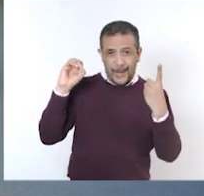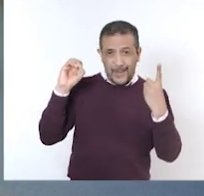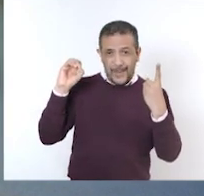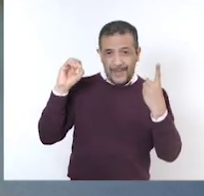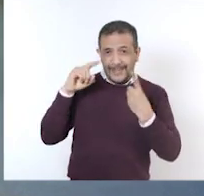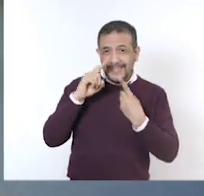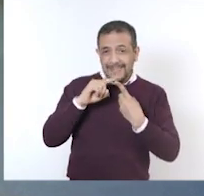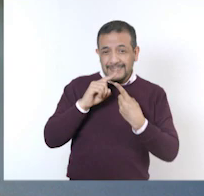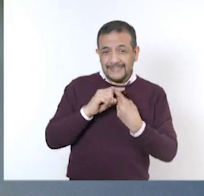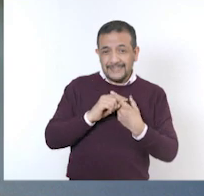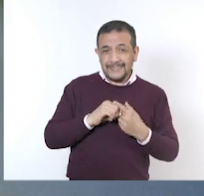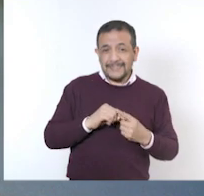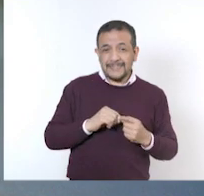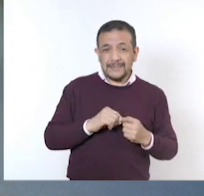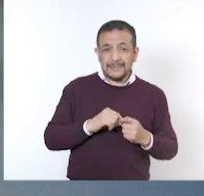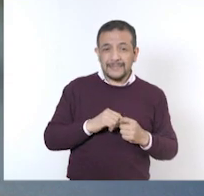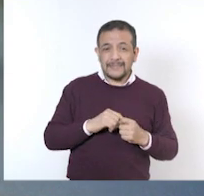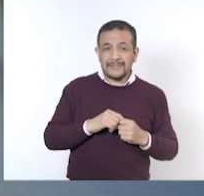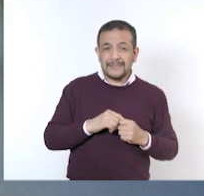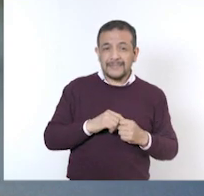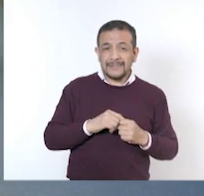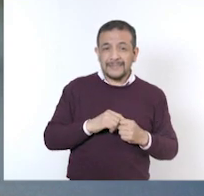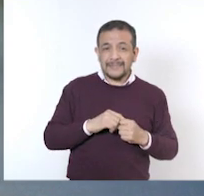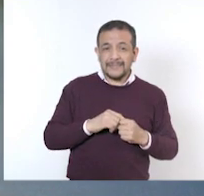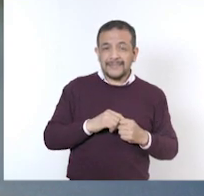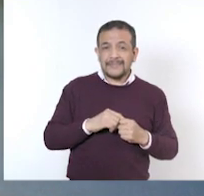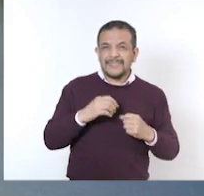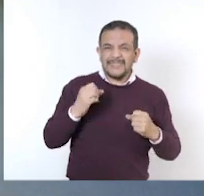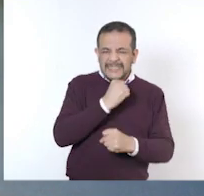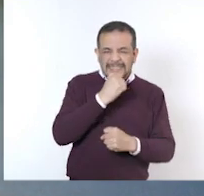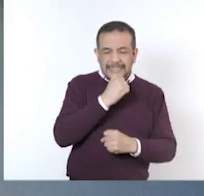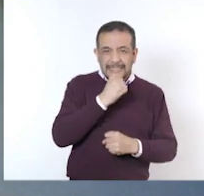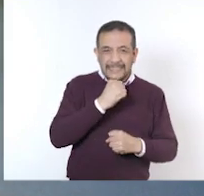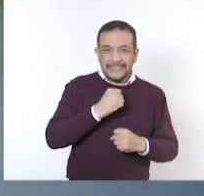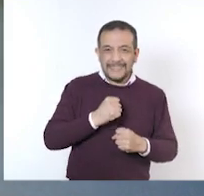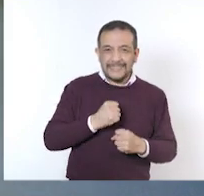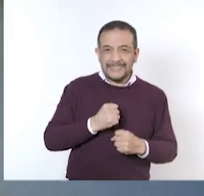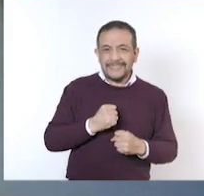y el segundo tiro. Va. Listos.